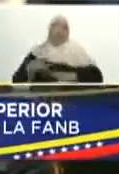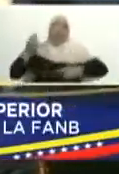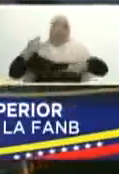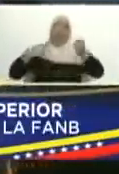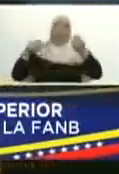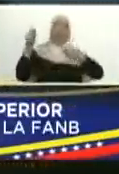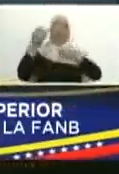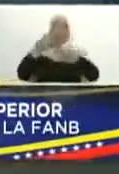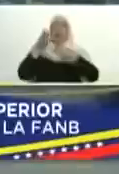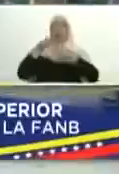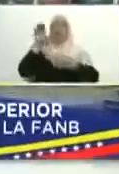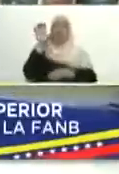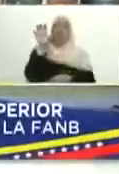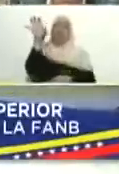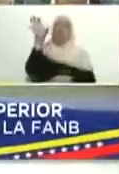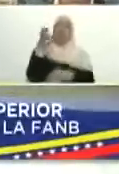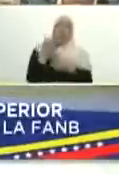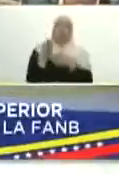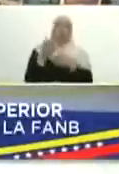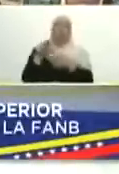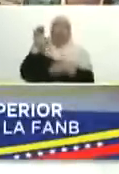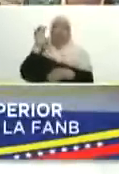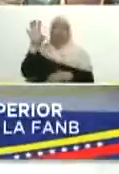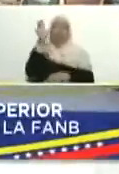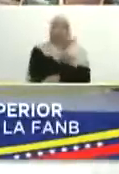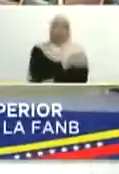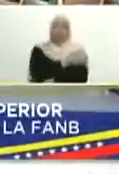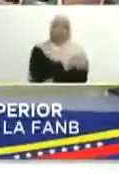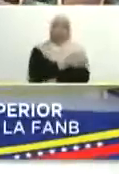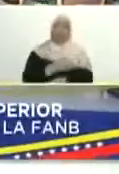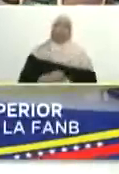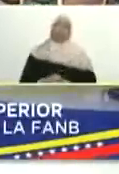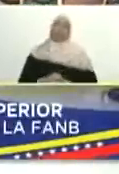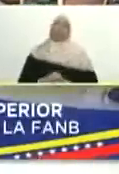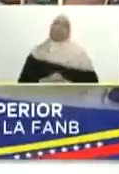Vendepatria te dije, vendepatria te quedaste.